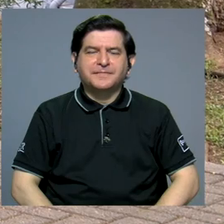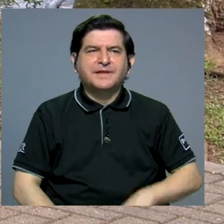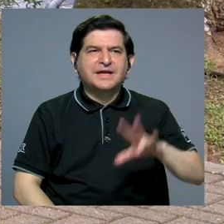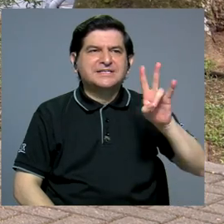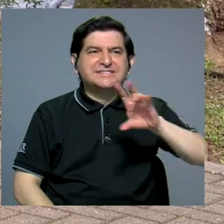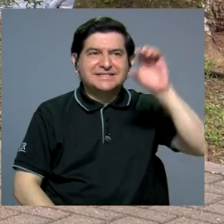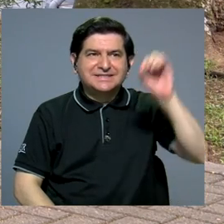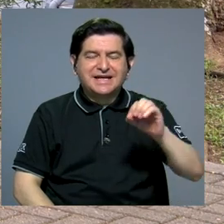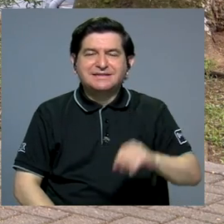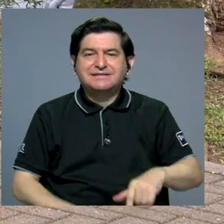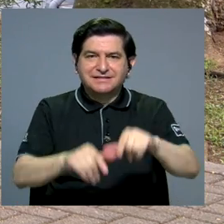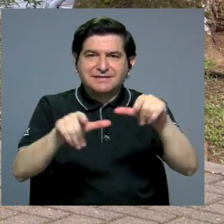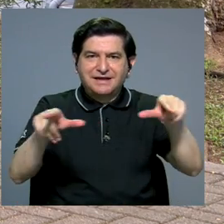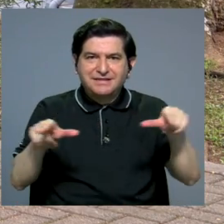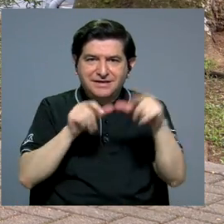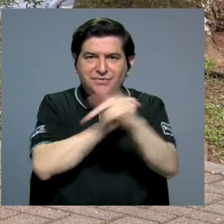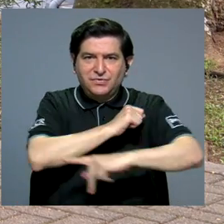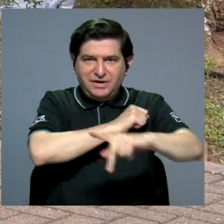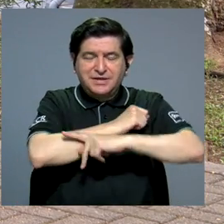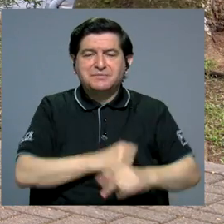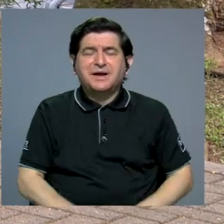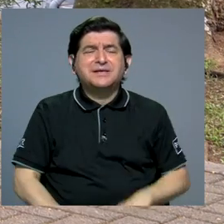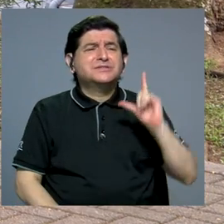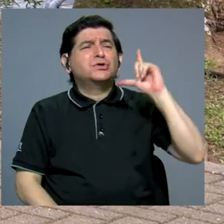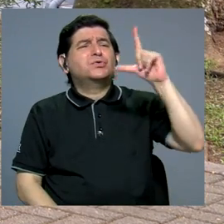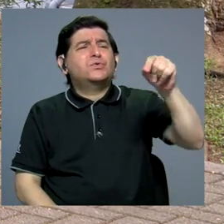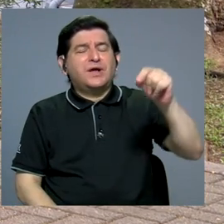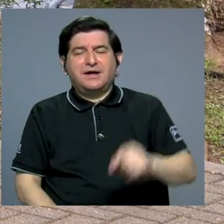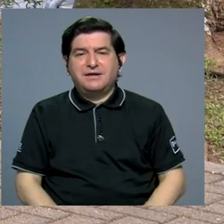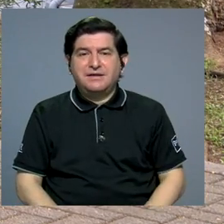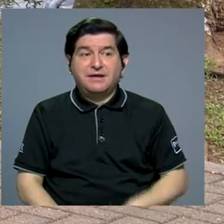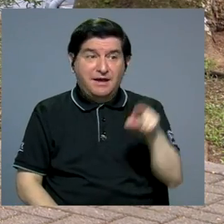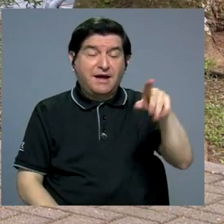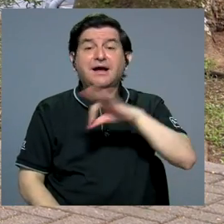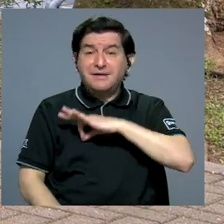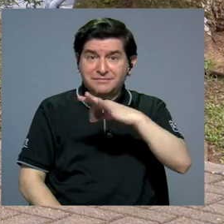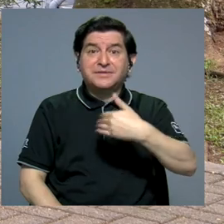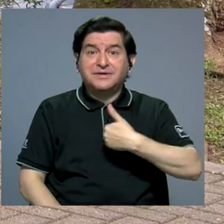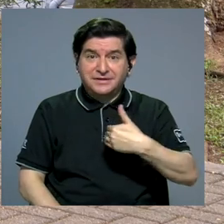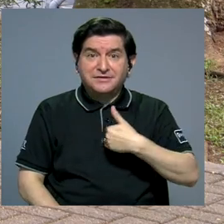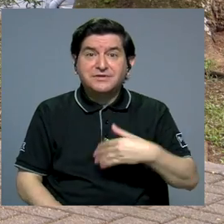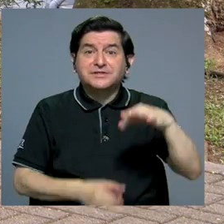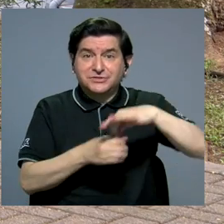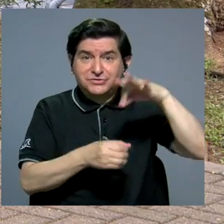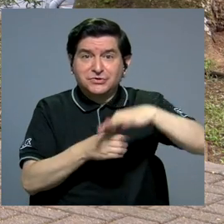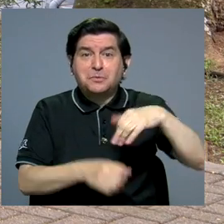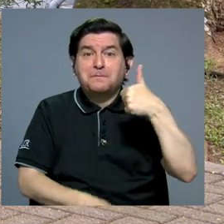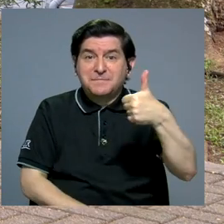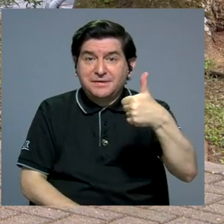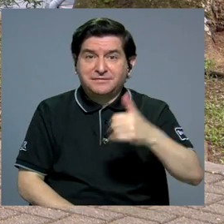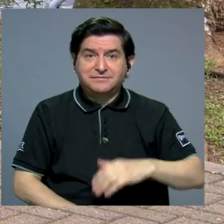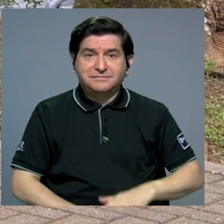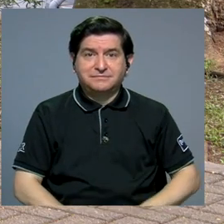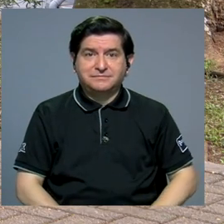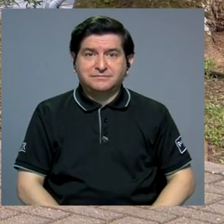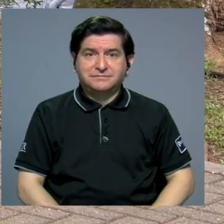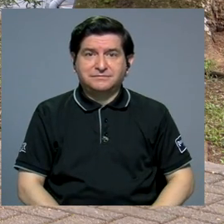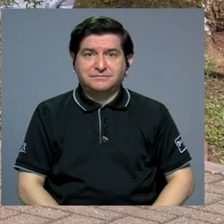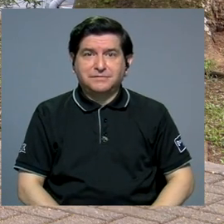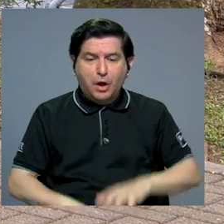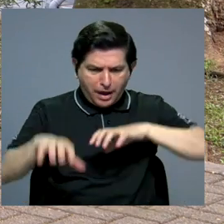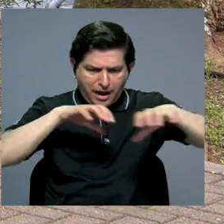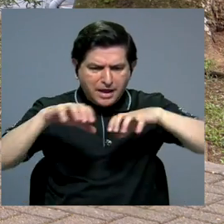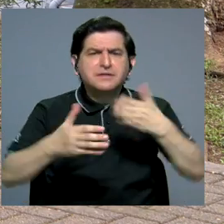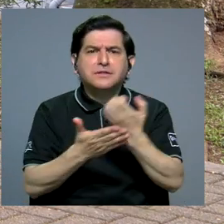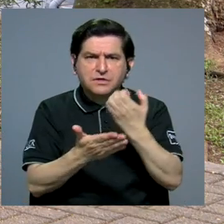más del 70% de nuestro territorio es rural y las zonas rurales se benefician cuando el agro está bien.